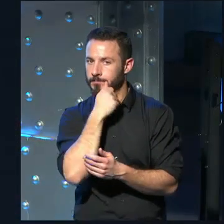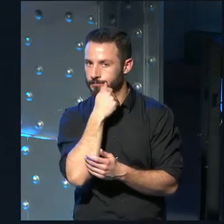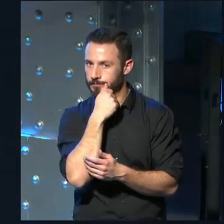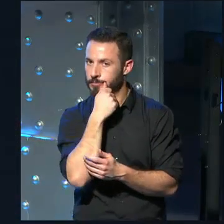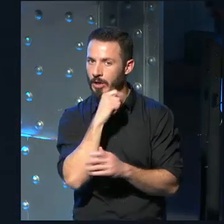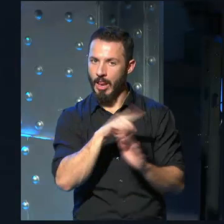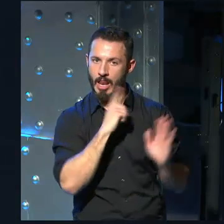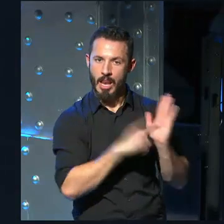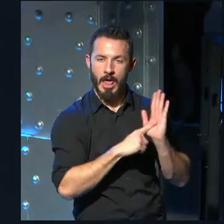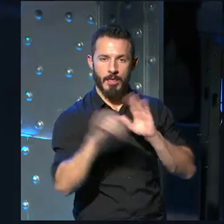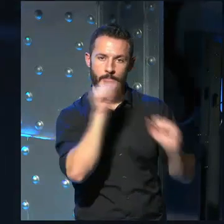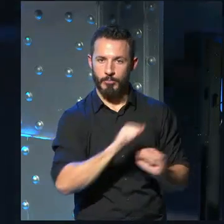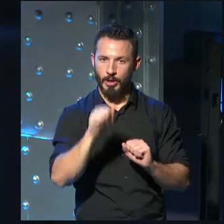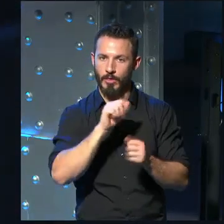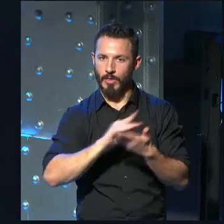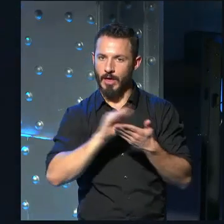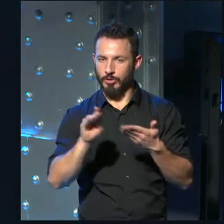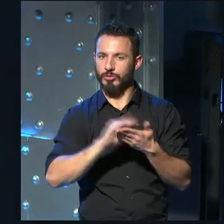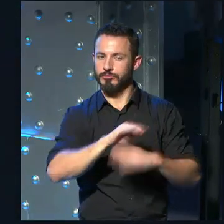ley de protección de datos,